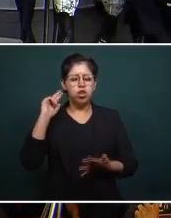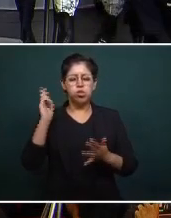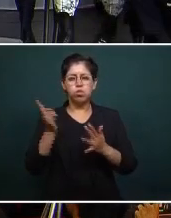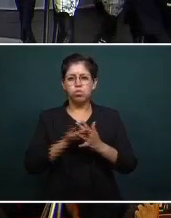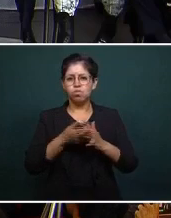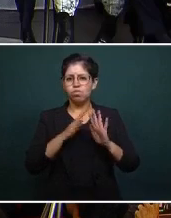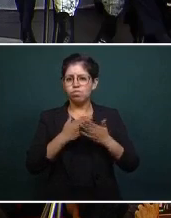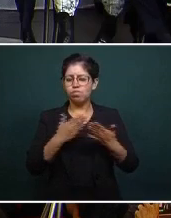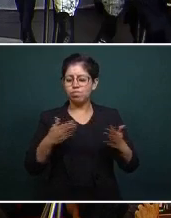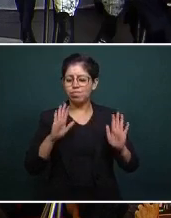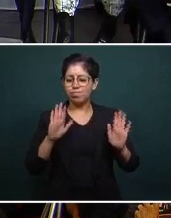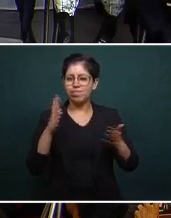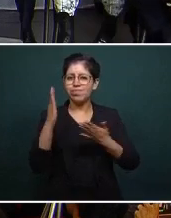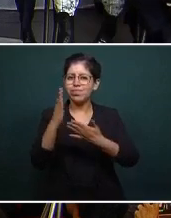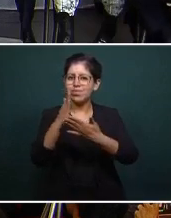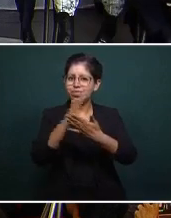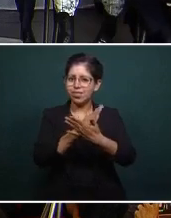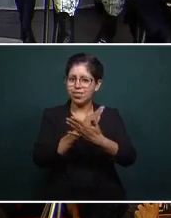dolosos.